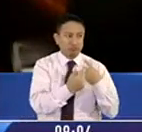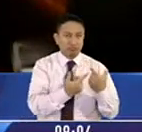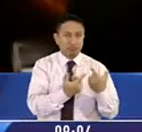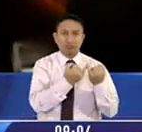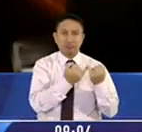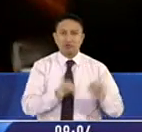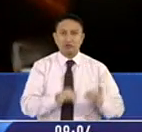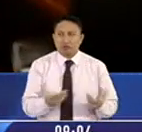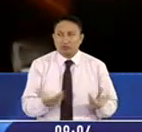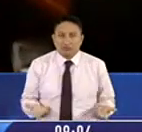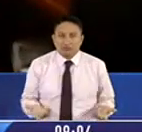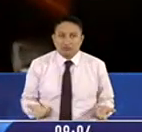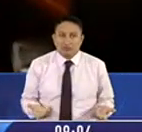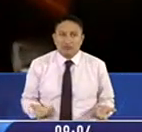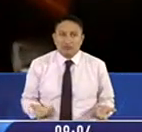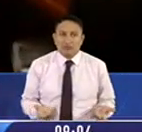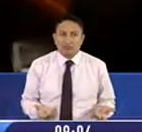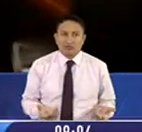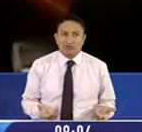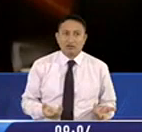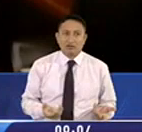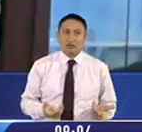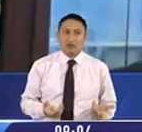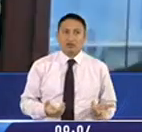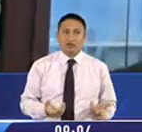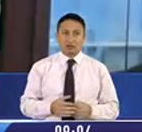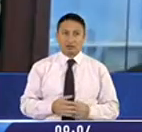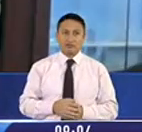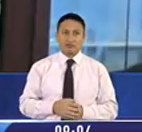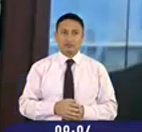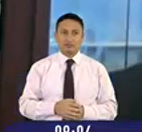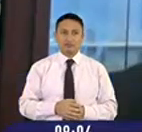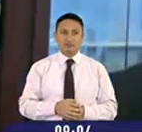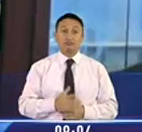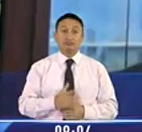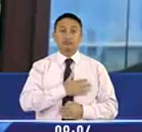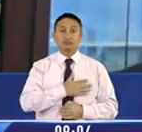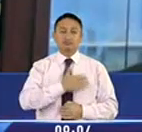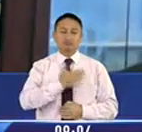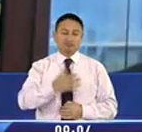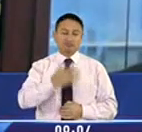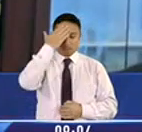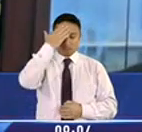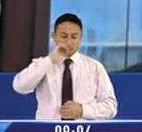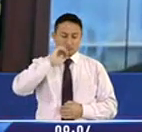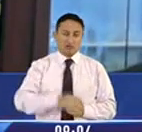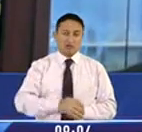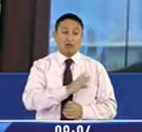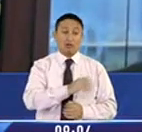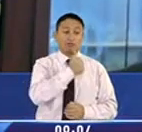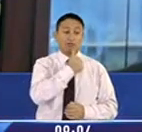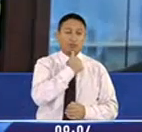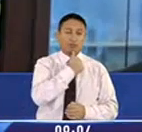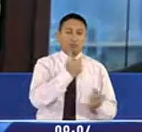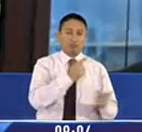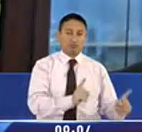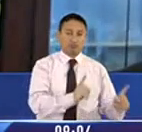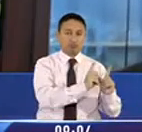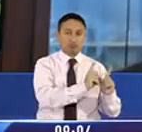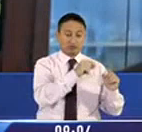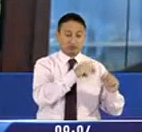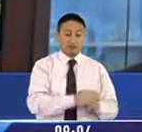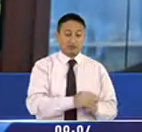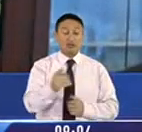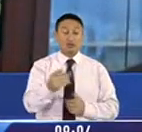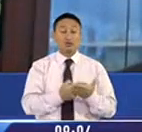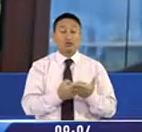para hablar cosas que le van a perjudicar al país? Definitivamente nosotros conocemos que él se ha reunido en privado, no obstante sí existió esta reunión